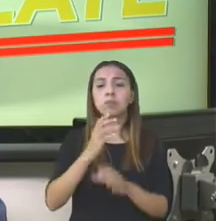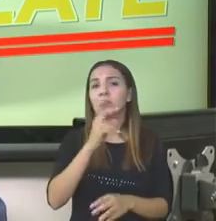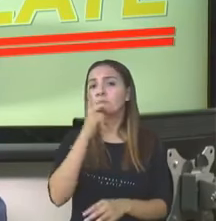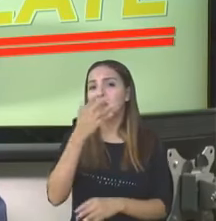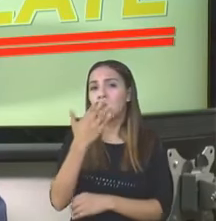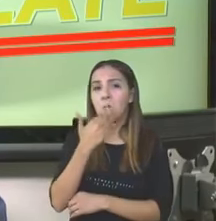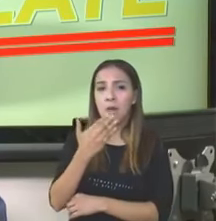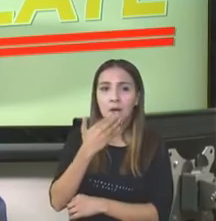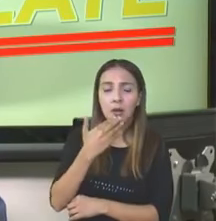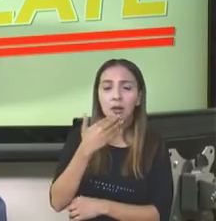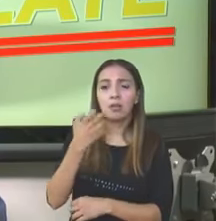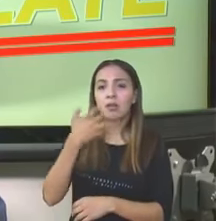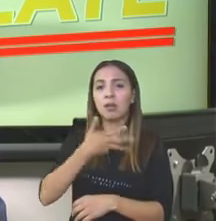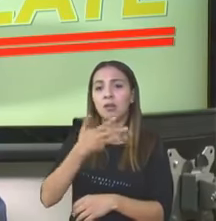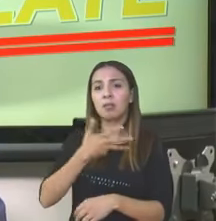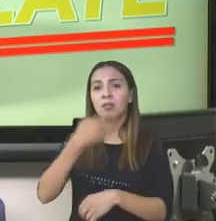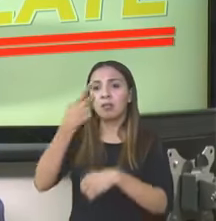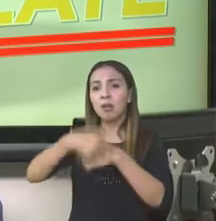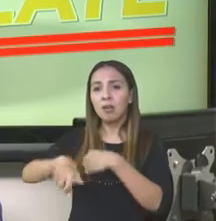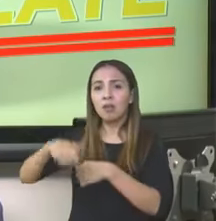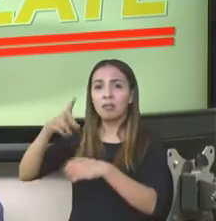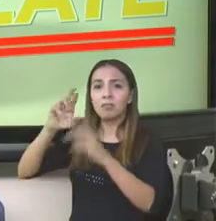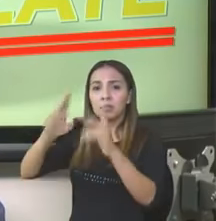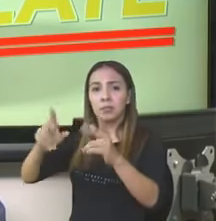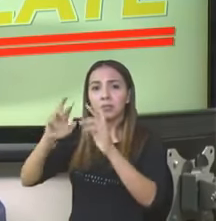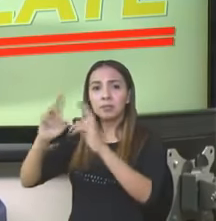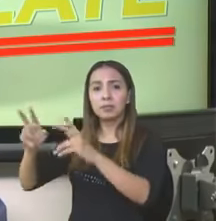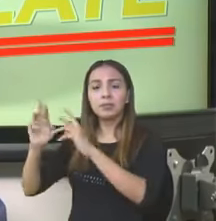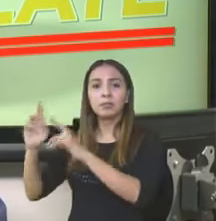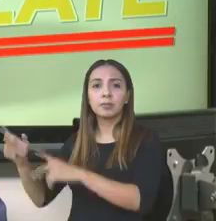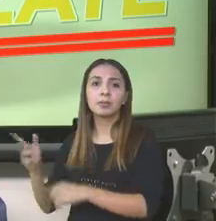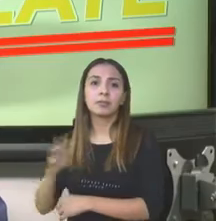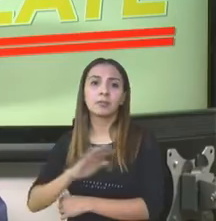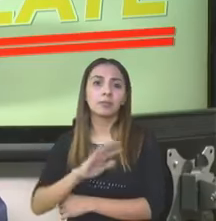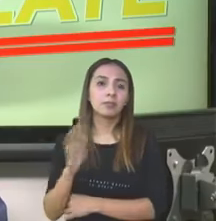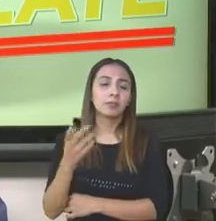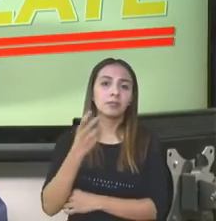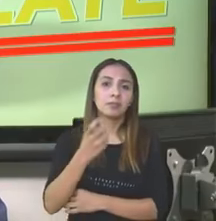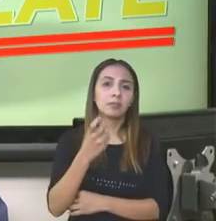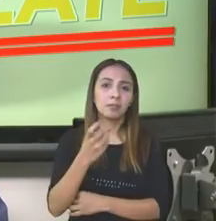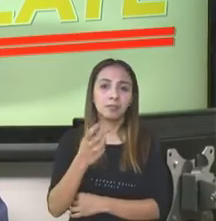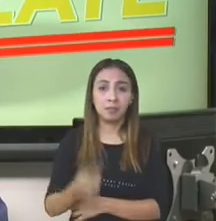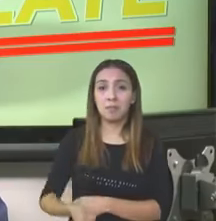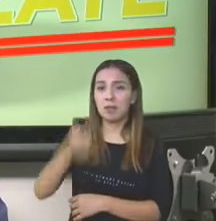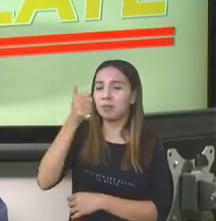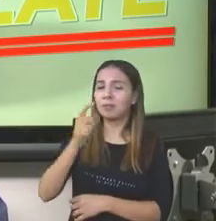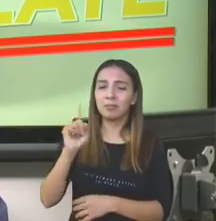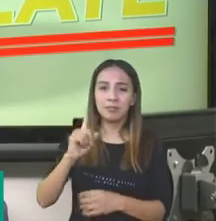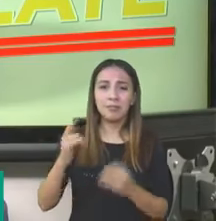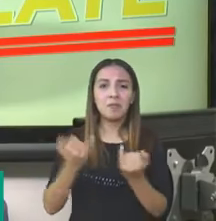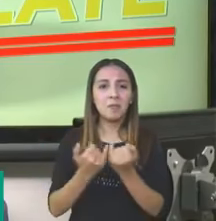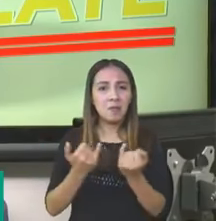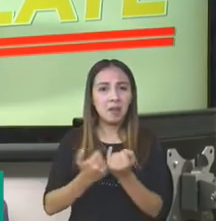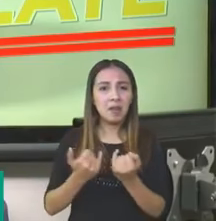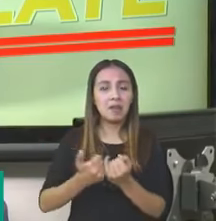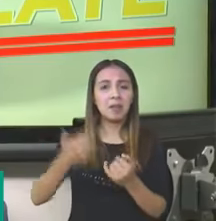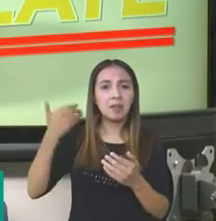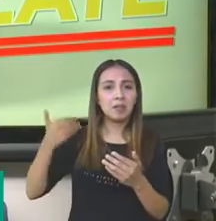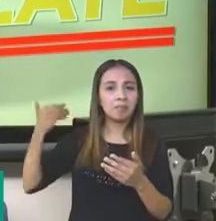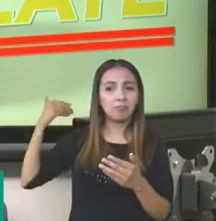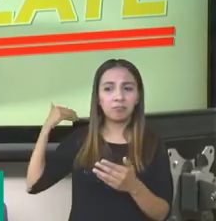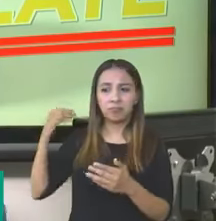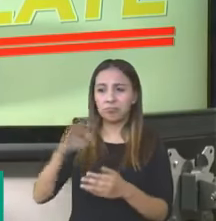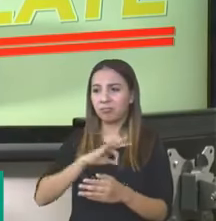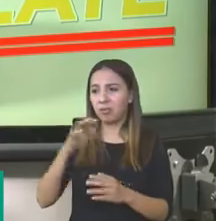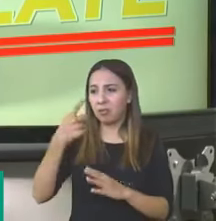dañadas. Entonces pues ya no sé a quién dirigirme, y no es la primera vez, sino que hace menos del